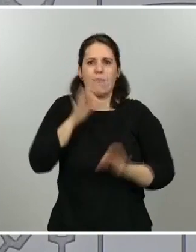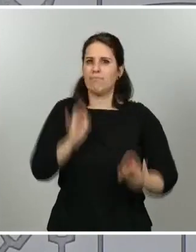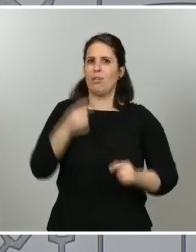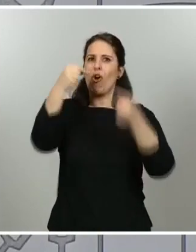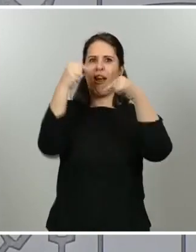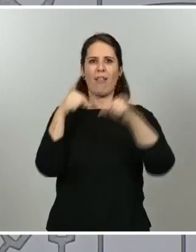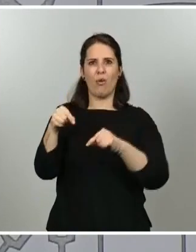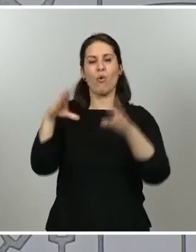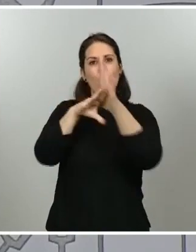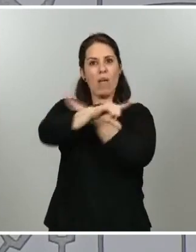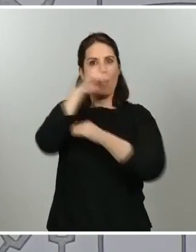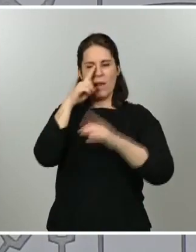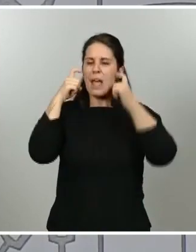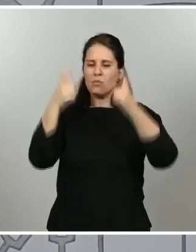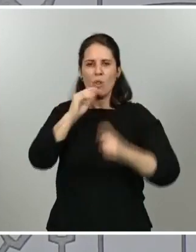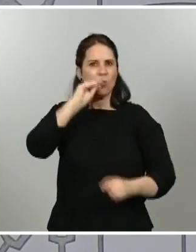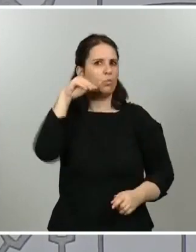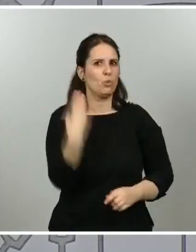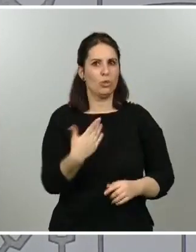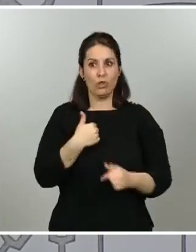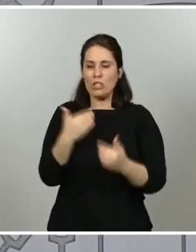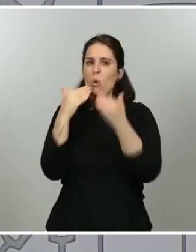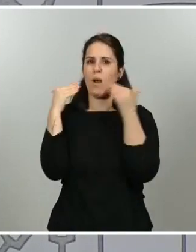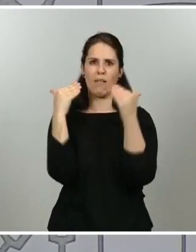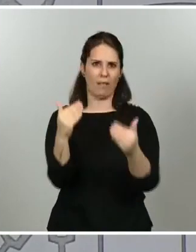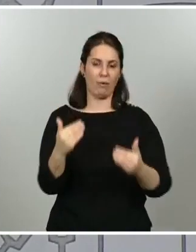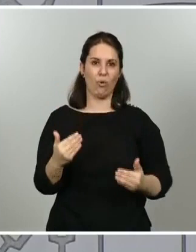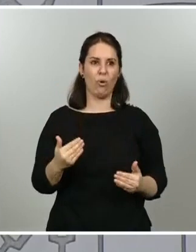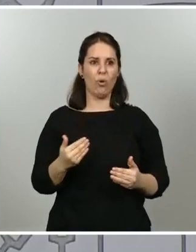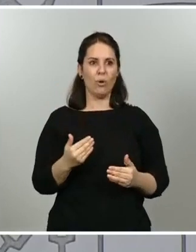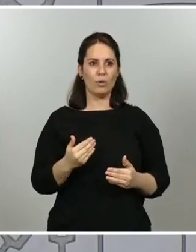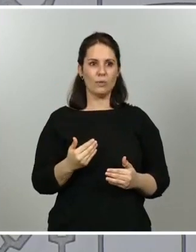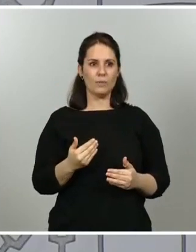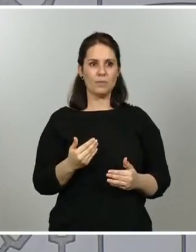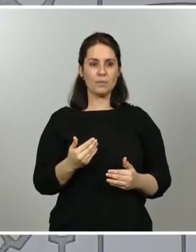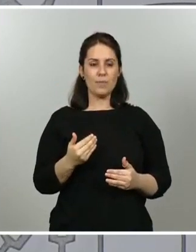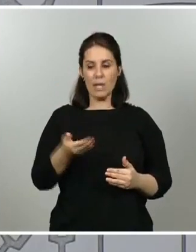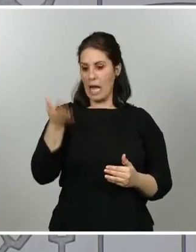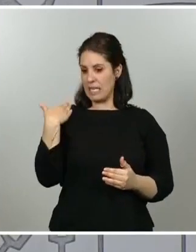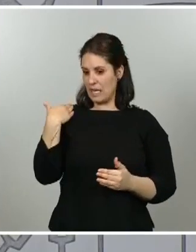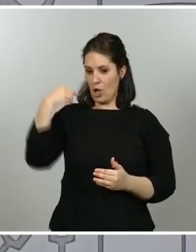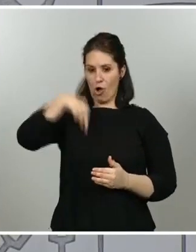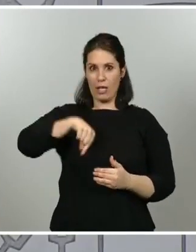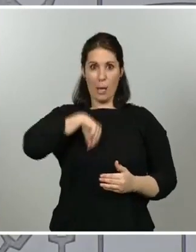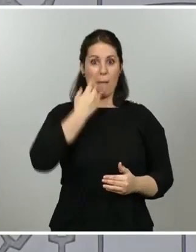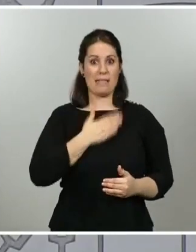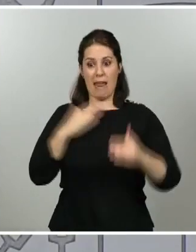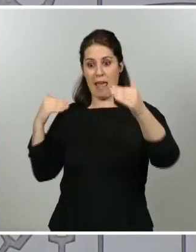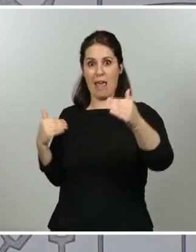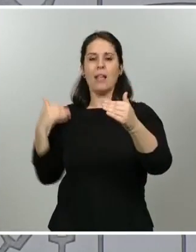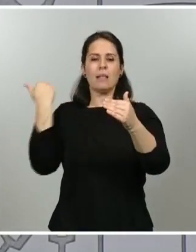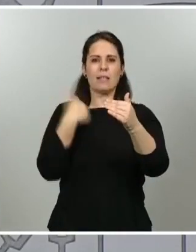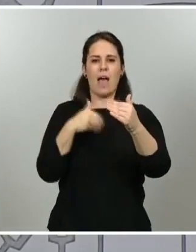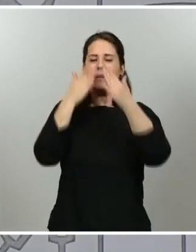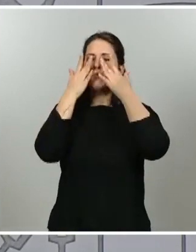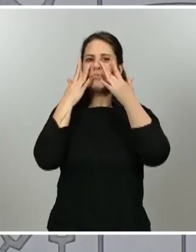esfuerzo muy bueno, que como he dicho ya se lo agradezco, y yo creo que entre ayer, hoy y mañana los datos volverán a ser de